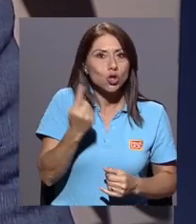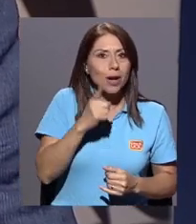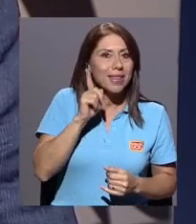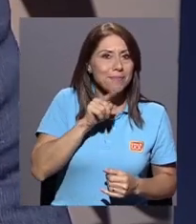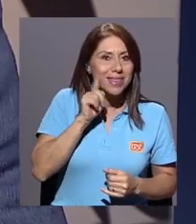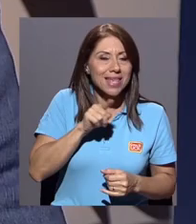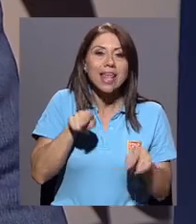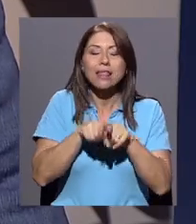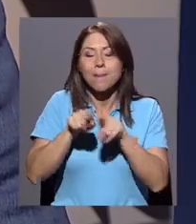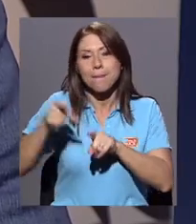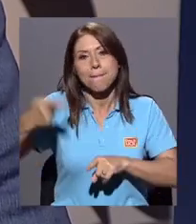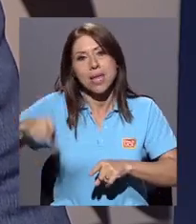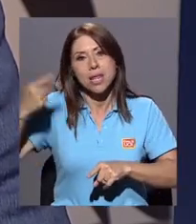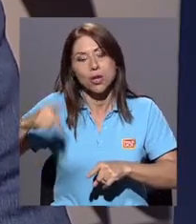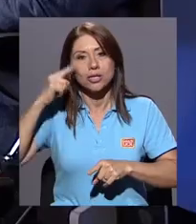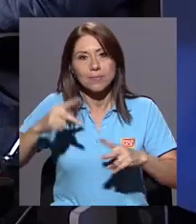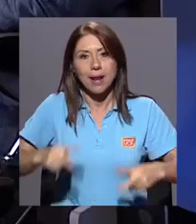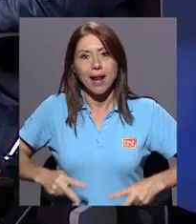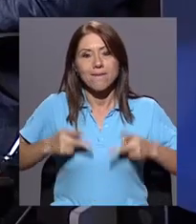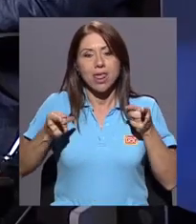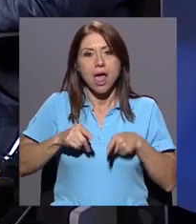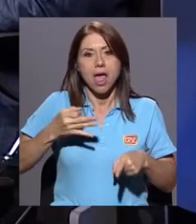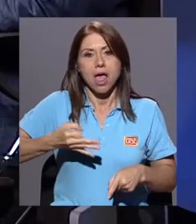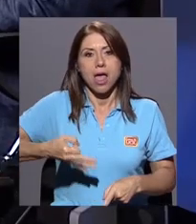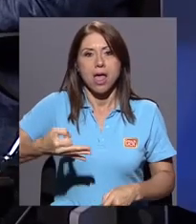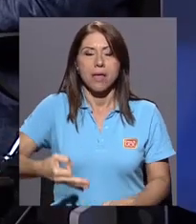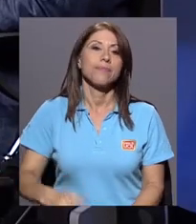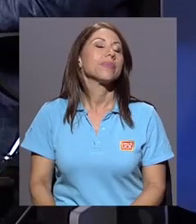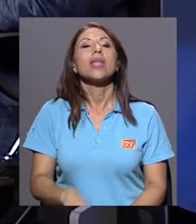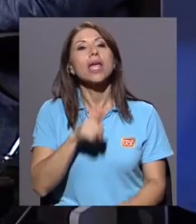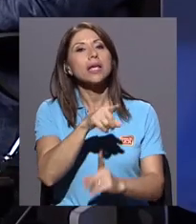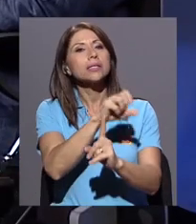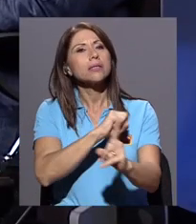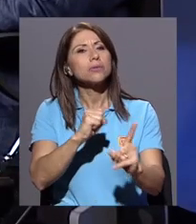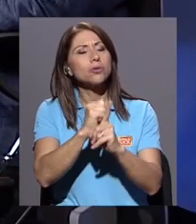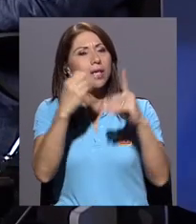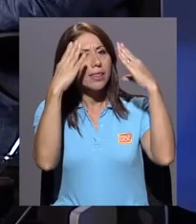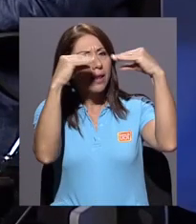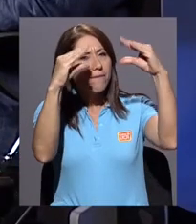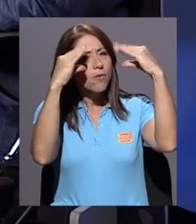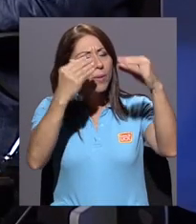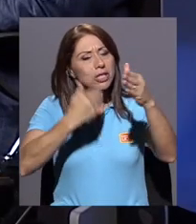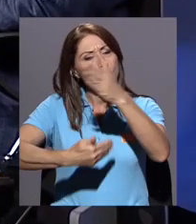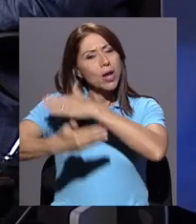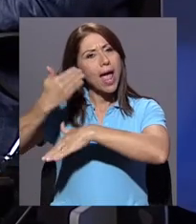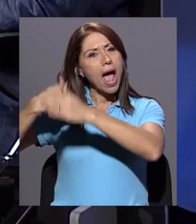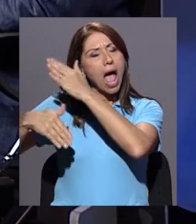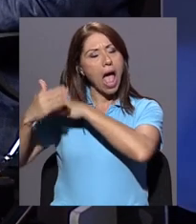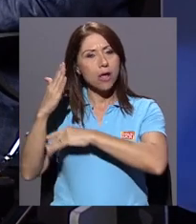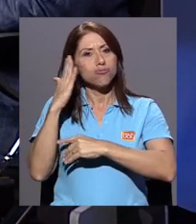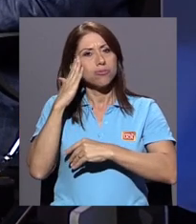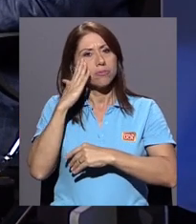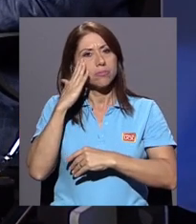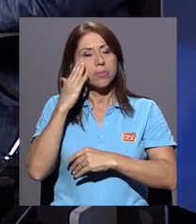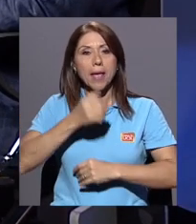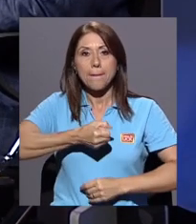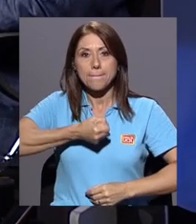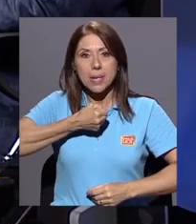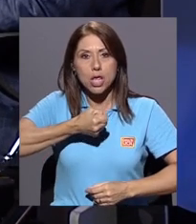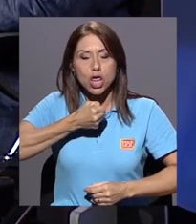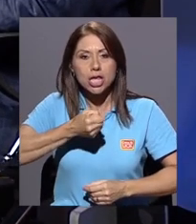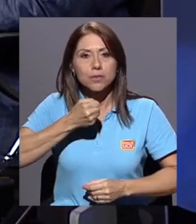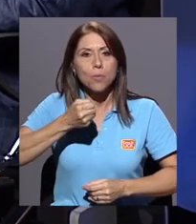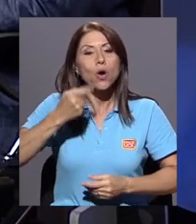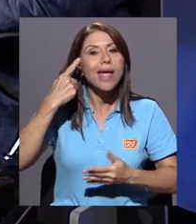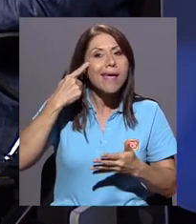son muy peligrosas para la vida cotidiana. En esa sociedad de la información que conocimos en el pasado, el periodismo